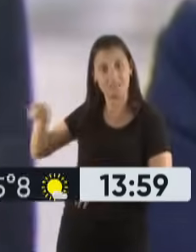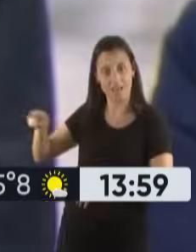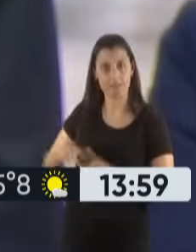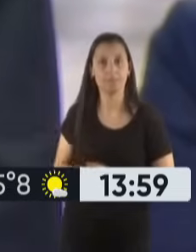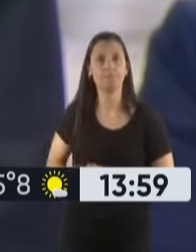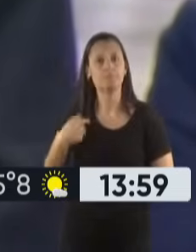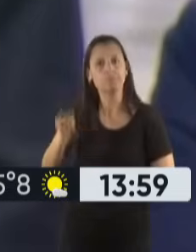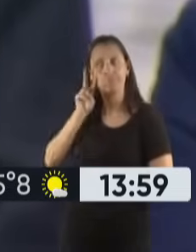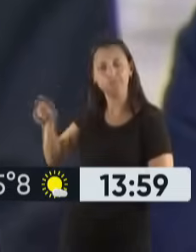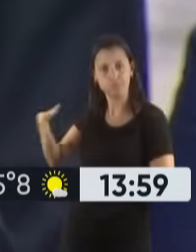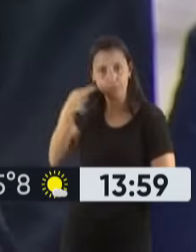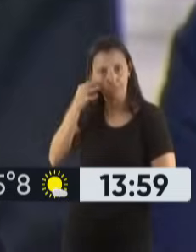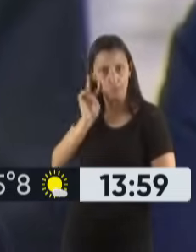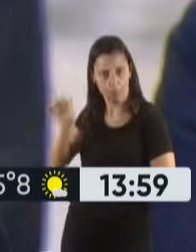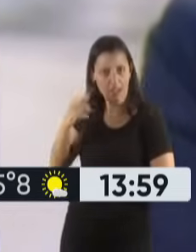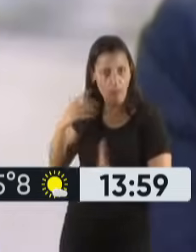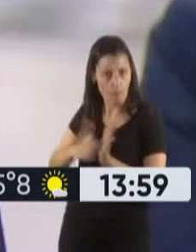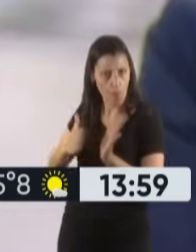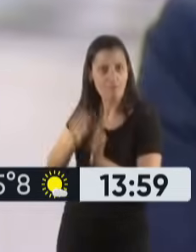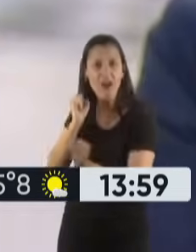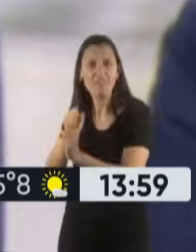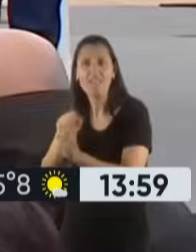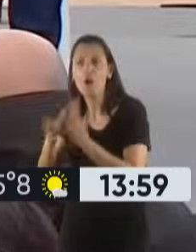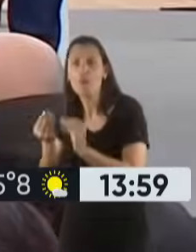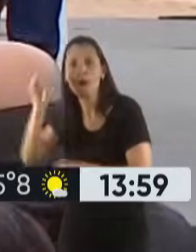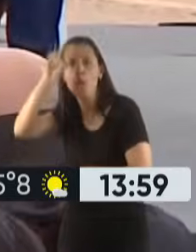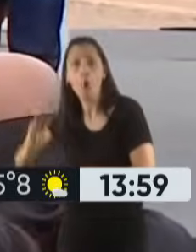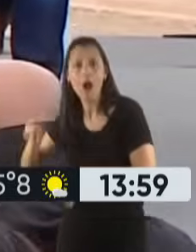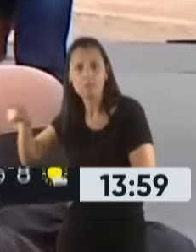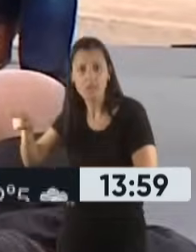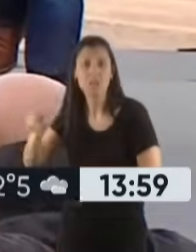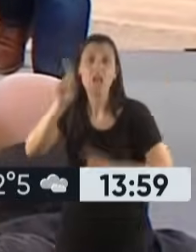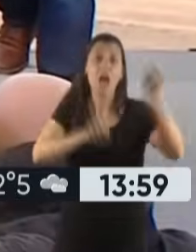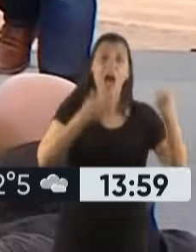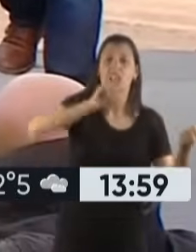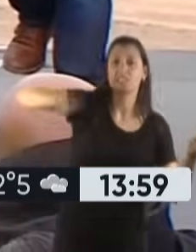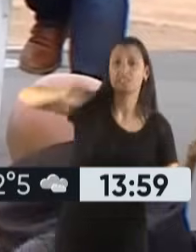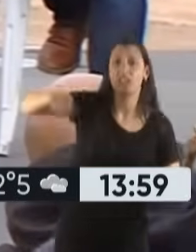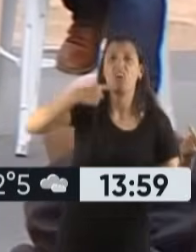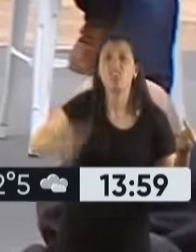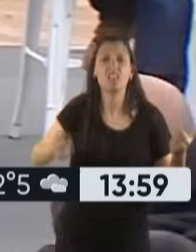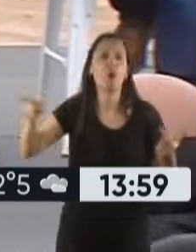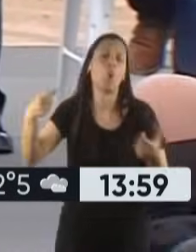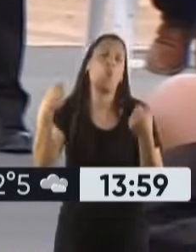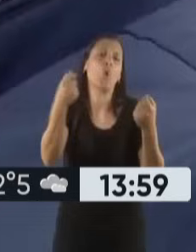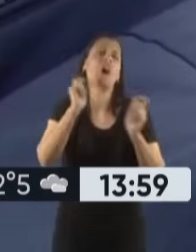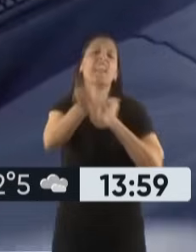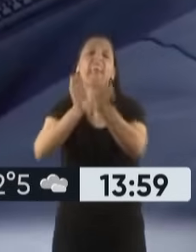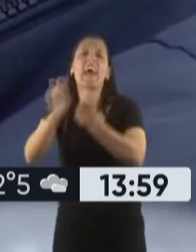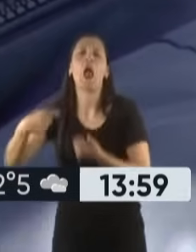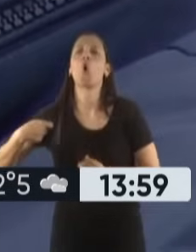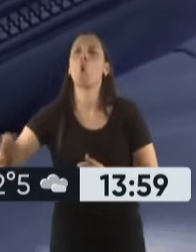Y vi lo que hizo en el ANSES. Lo criticaban mucho. Decía, anda regalando jubilaciones. No, no, no. No